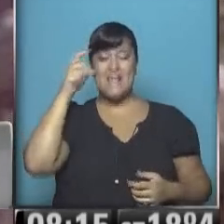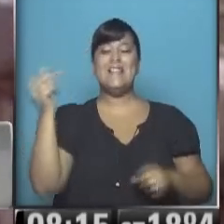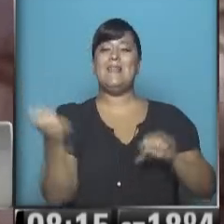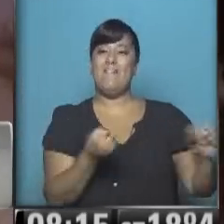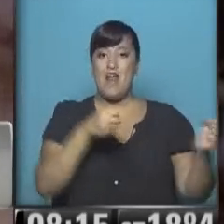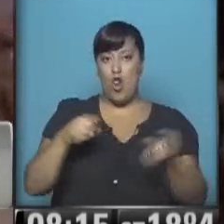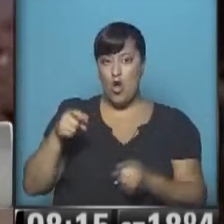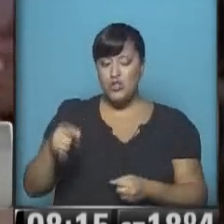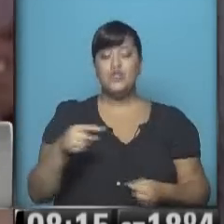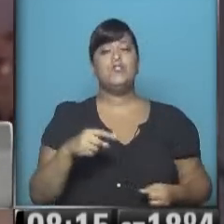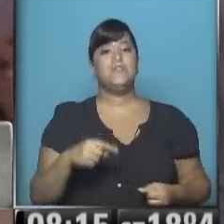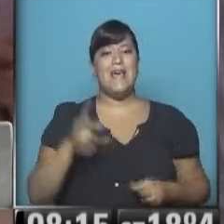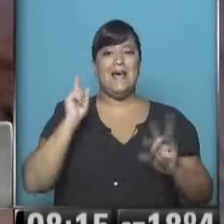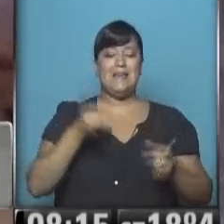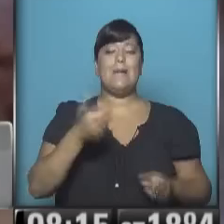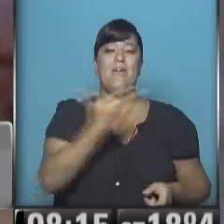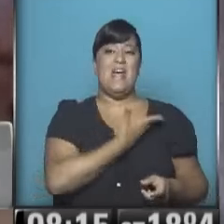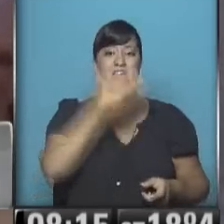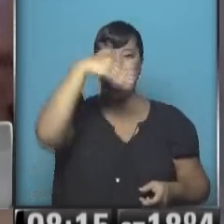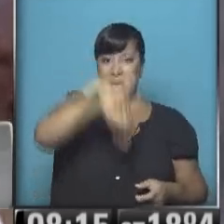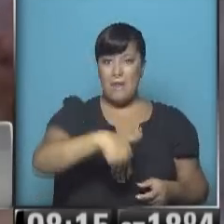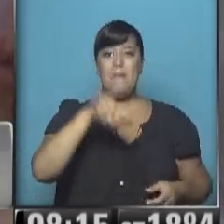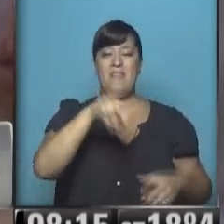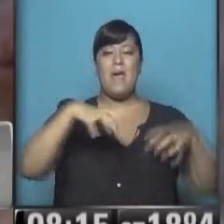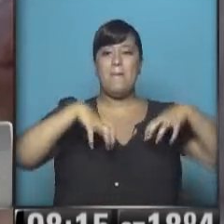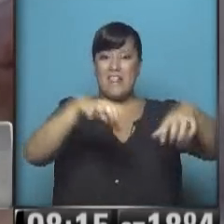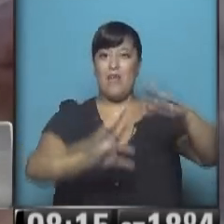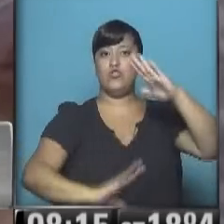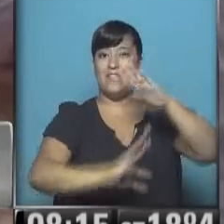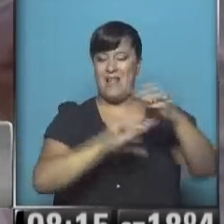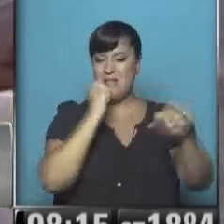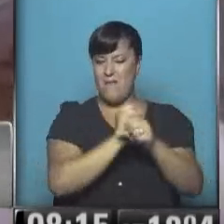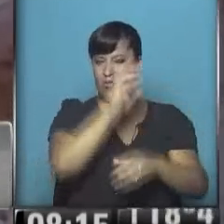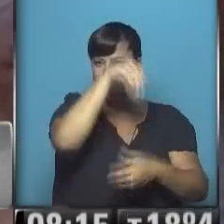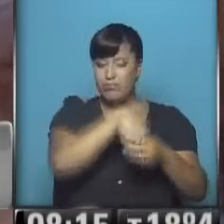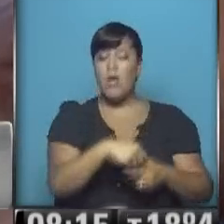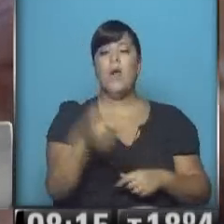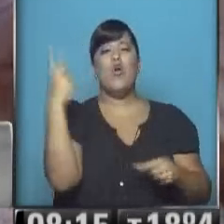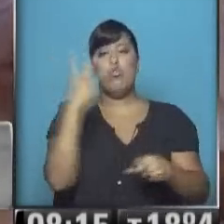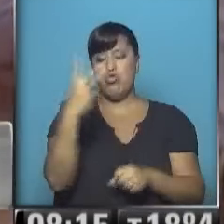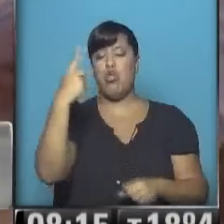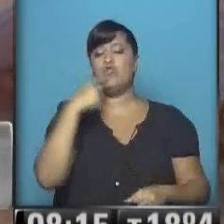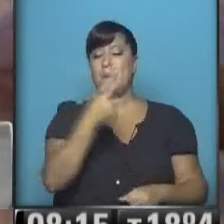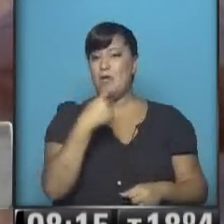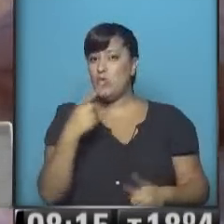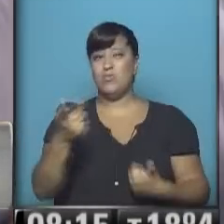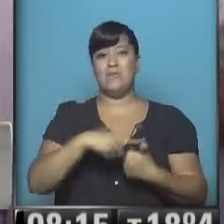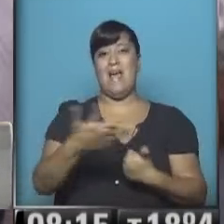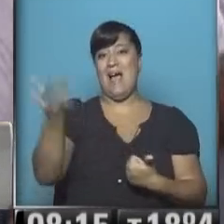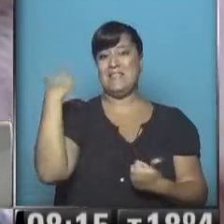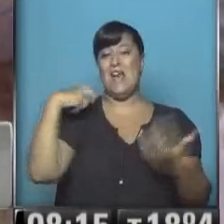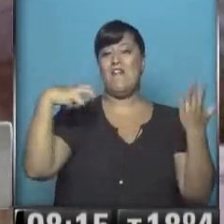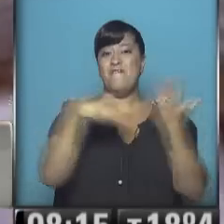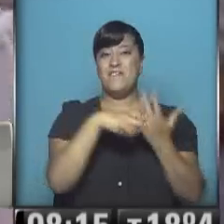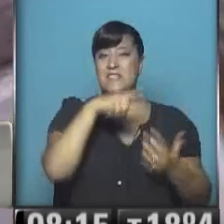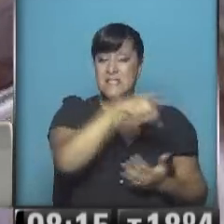Bariloche y la FM del mercado central le quiero hacer dos preguntas una sobre hacerse conocido el pedido de indagatoria al fiscal